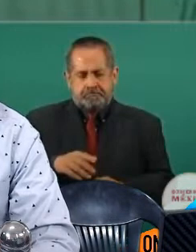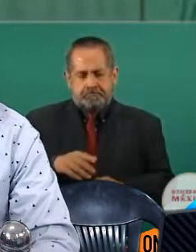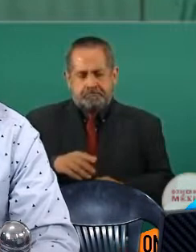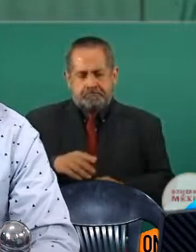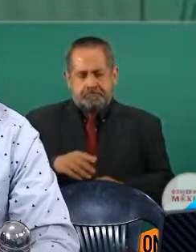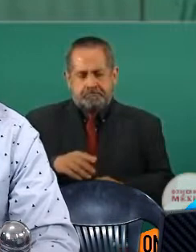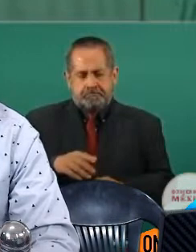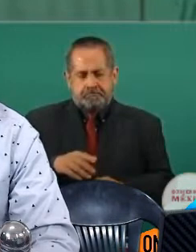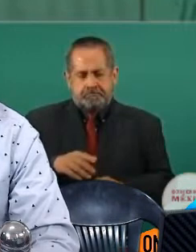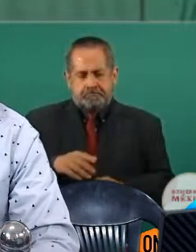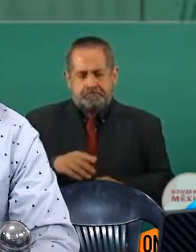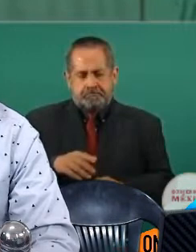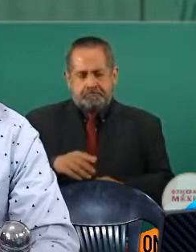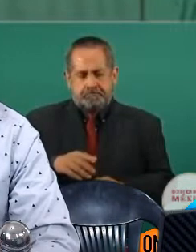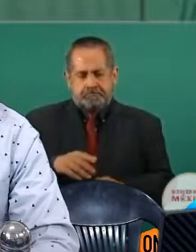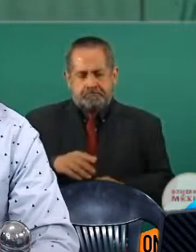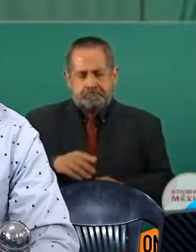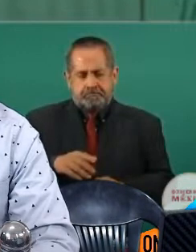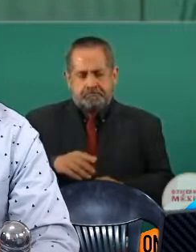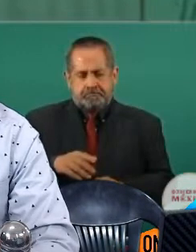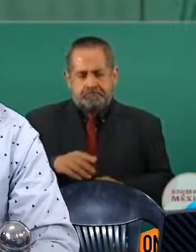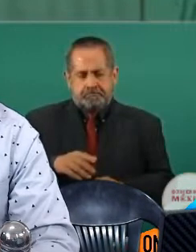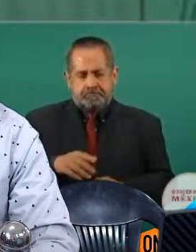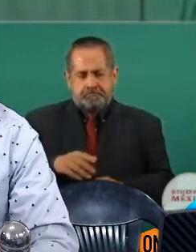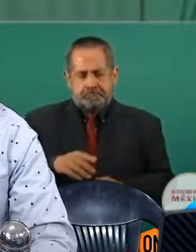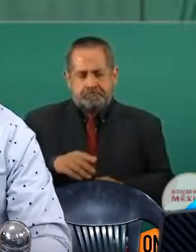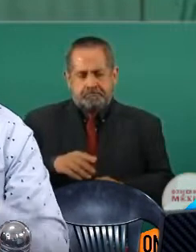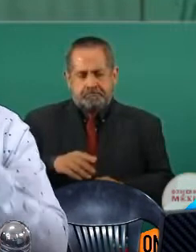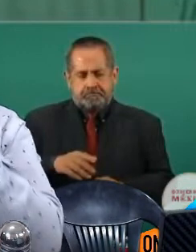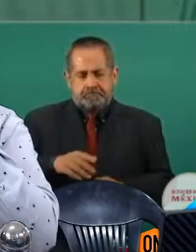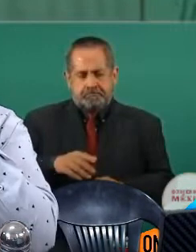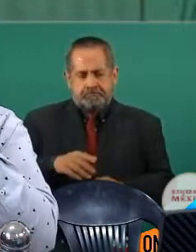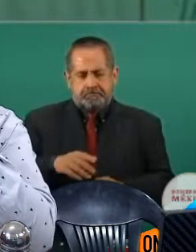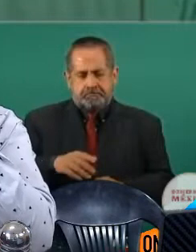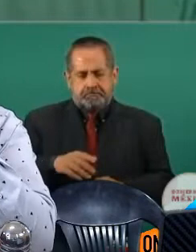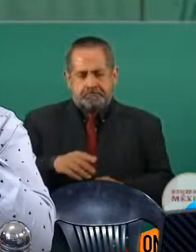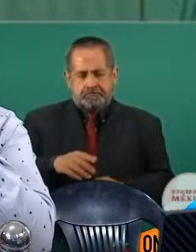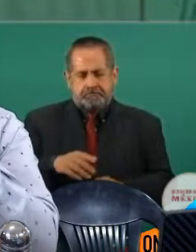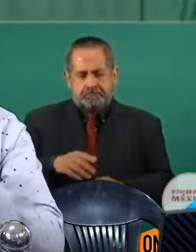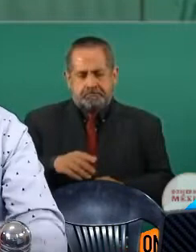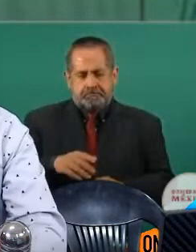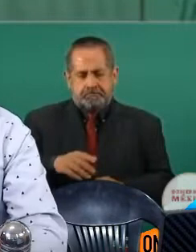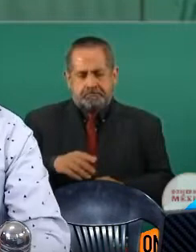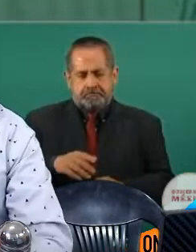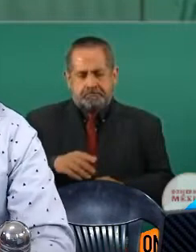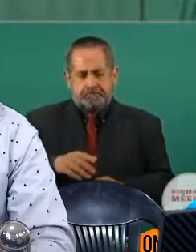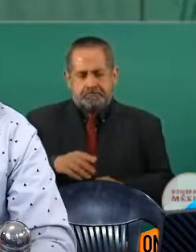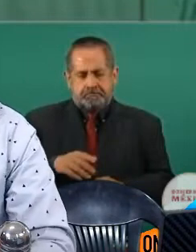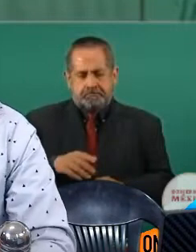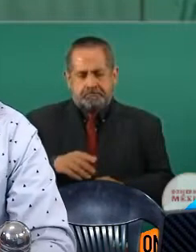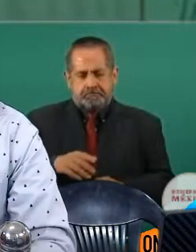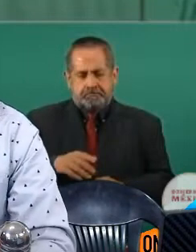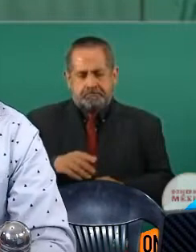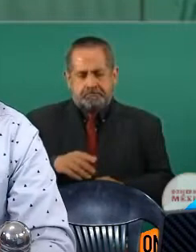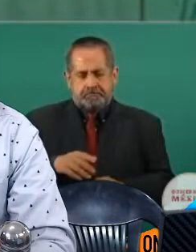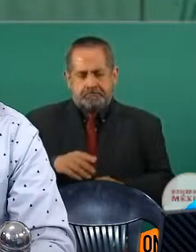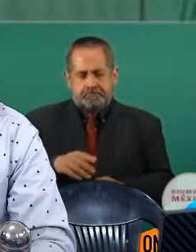que ya el presidente nos ha dejado perfectamente claro